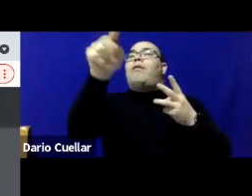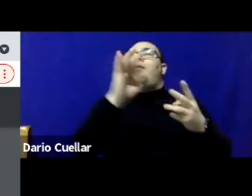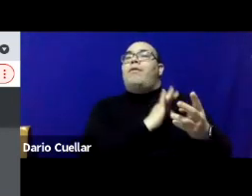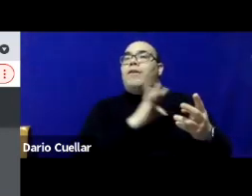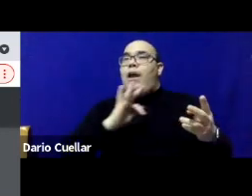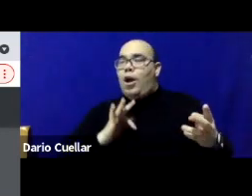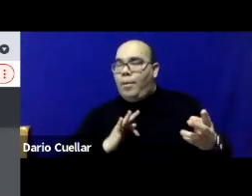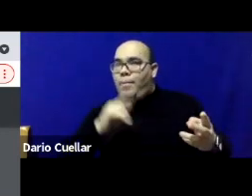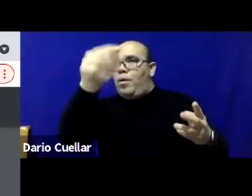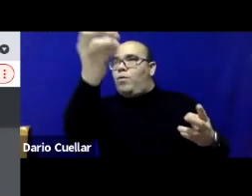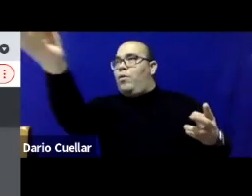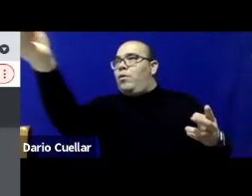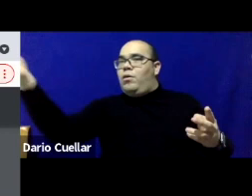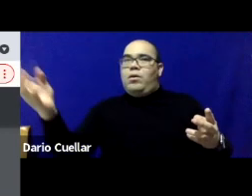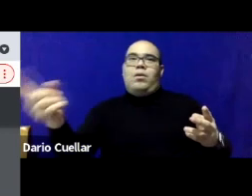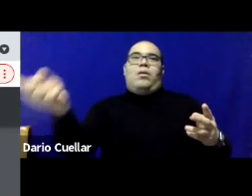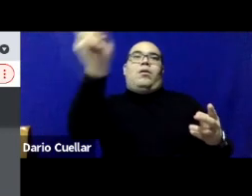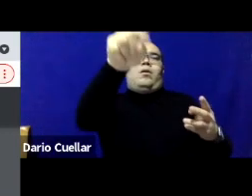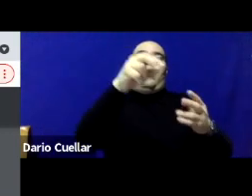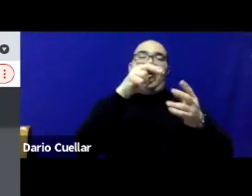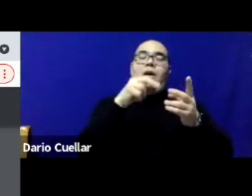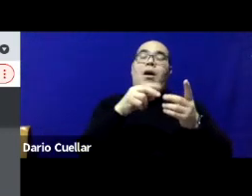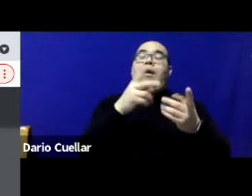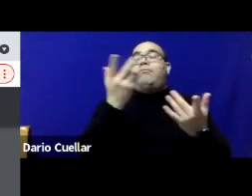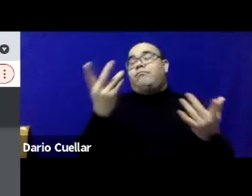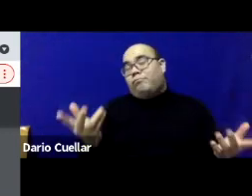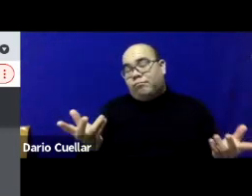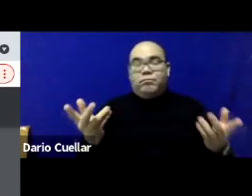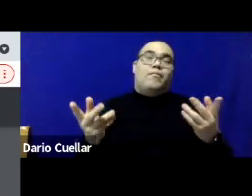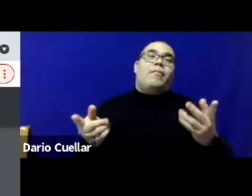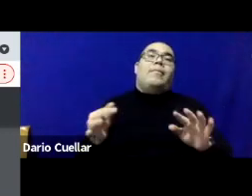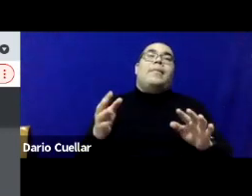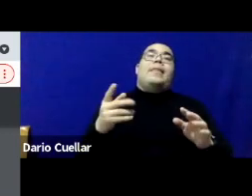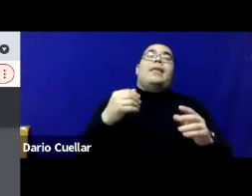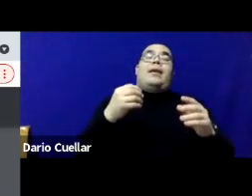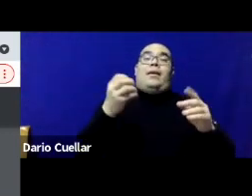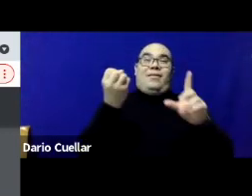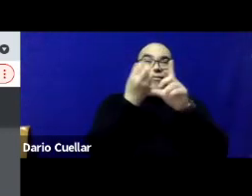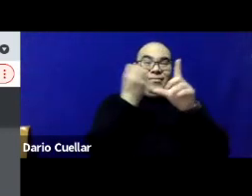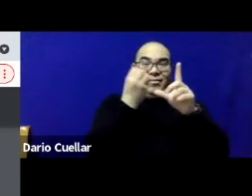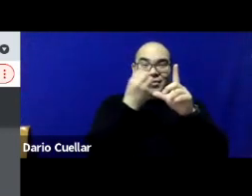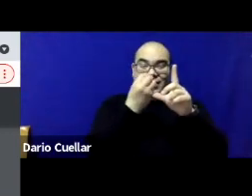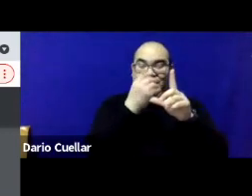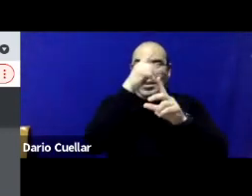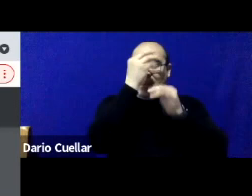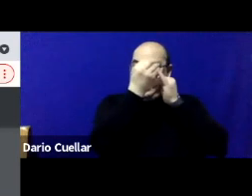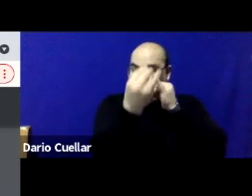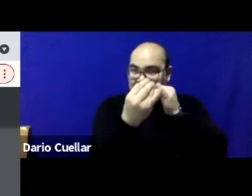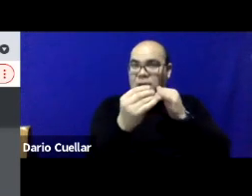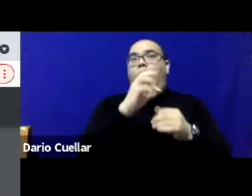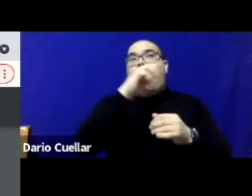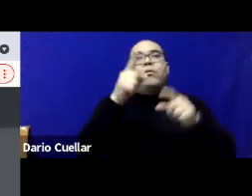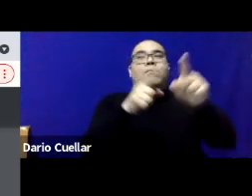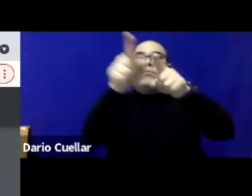del educador especial si llega a tenerlo, de la psiquiatra, del neurólogo, claro que sí, pero los expertos